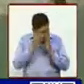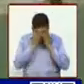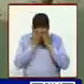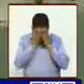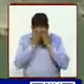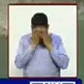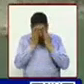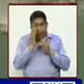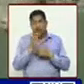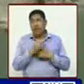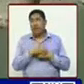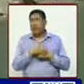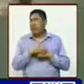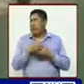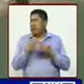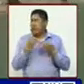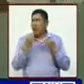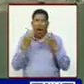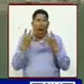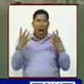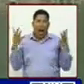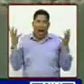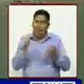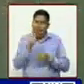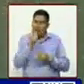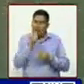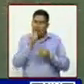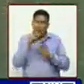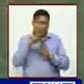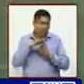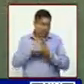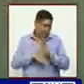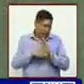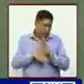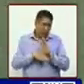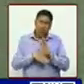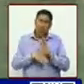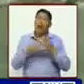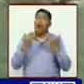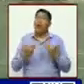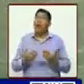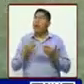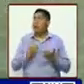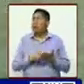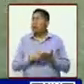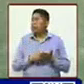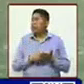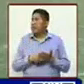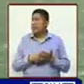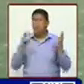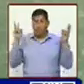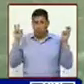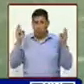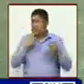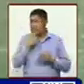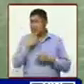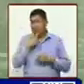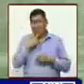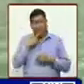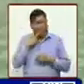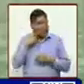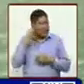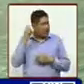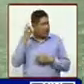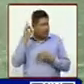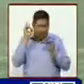considerablemente, menos 25 millones de metros cúbicos son los que ya no tenemos ahora, y es por eso que el tema de la sequía nos está